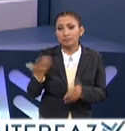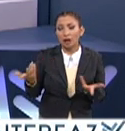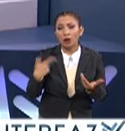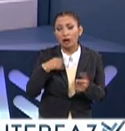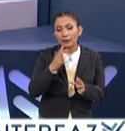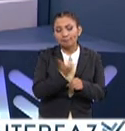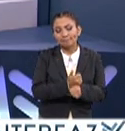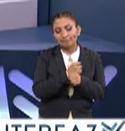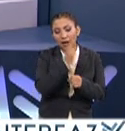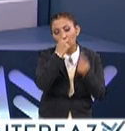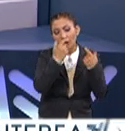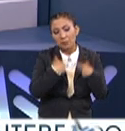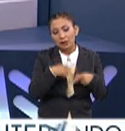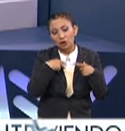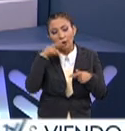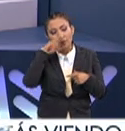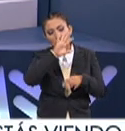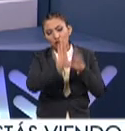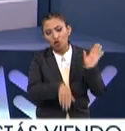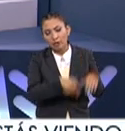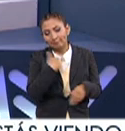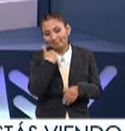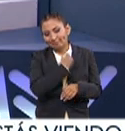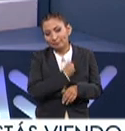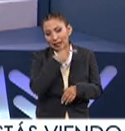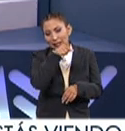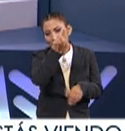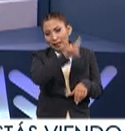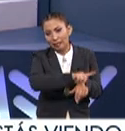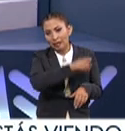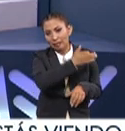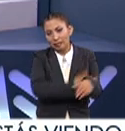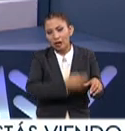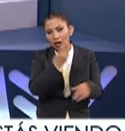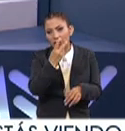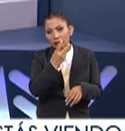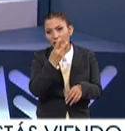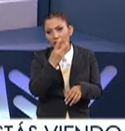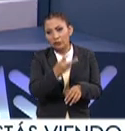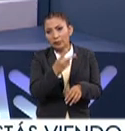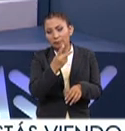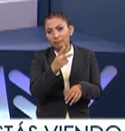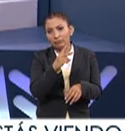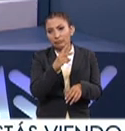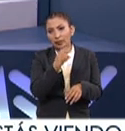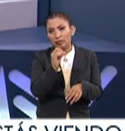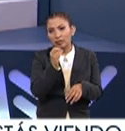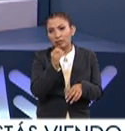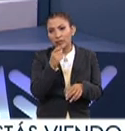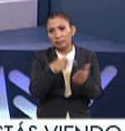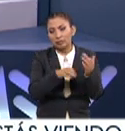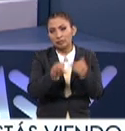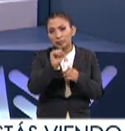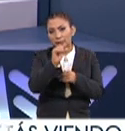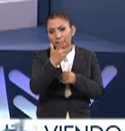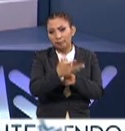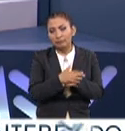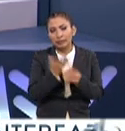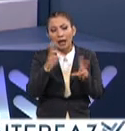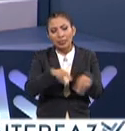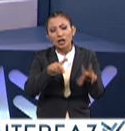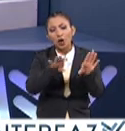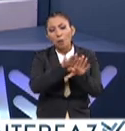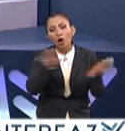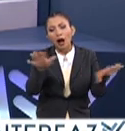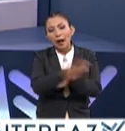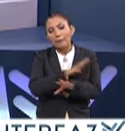conmemoración y en duelo de todas las personas que murieron lamentablemente esa tarde del 2 de julio del 68, de 1968. Así es, y analizar